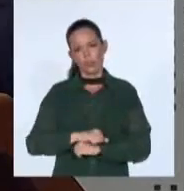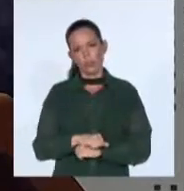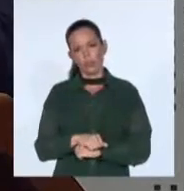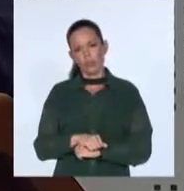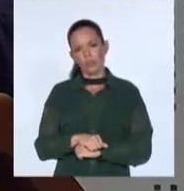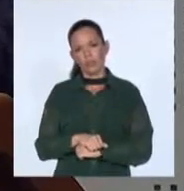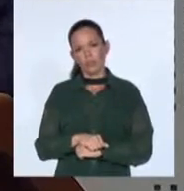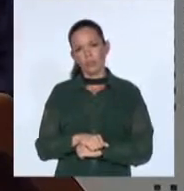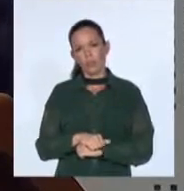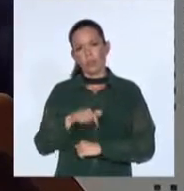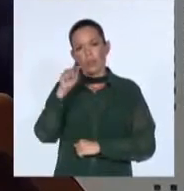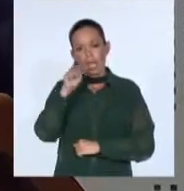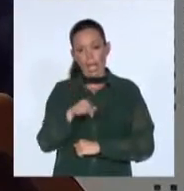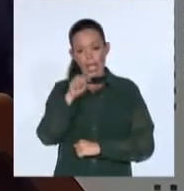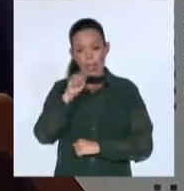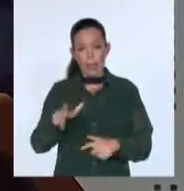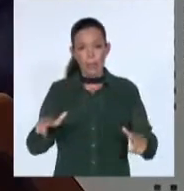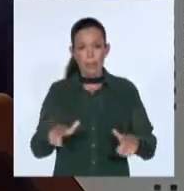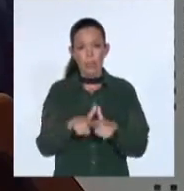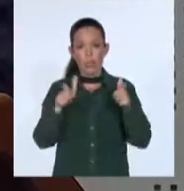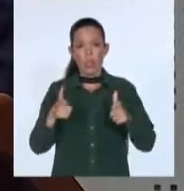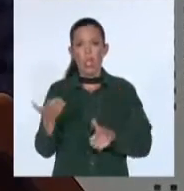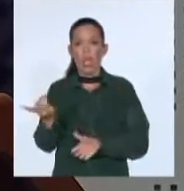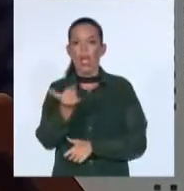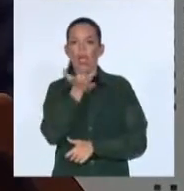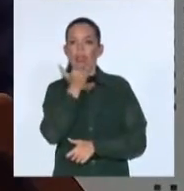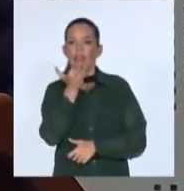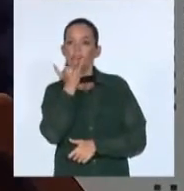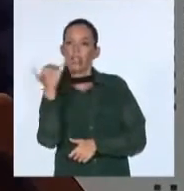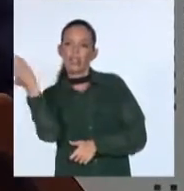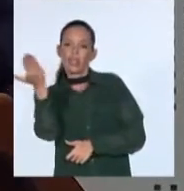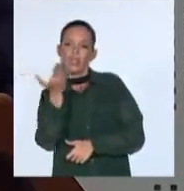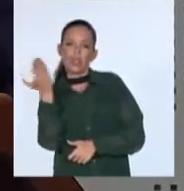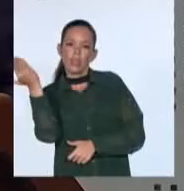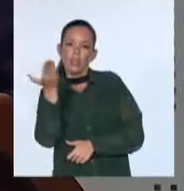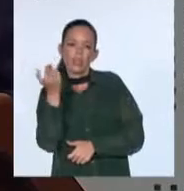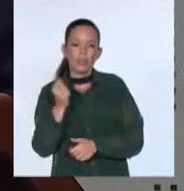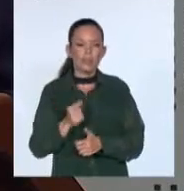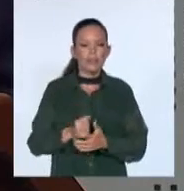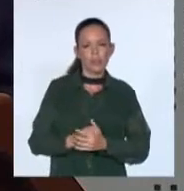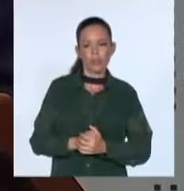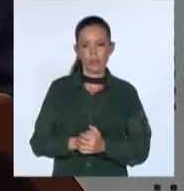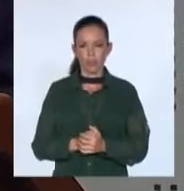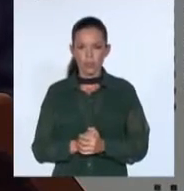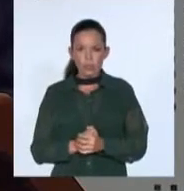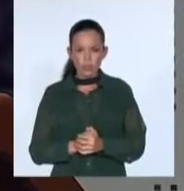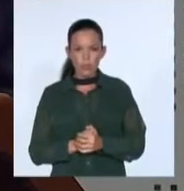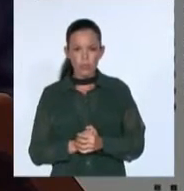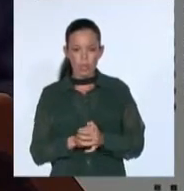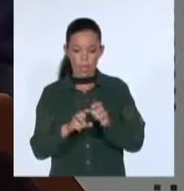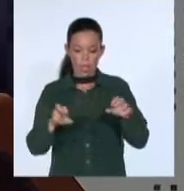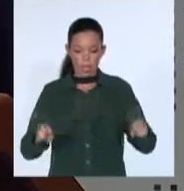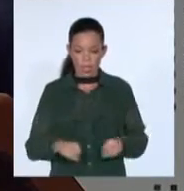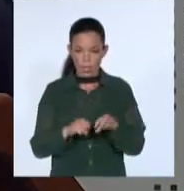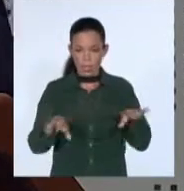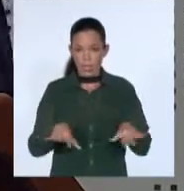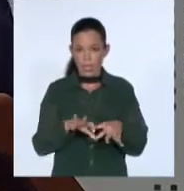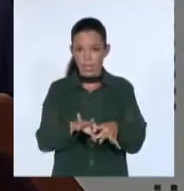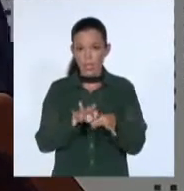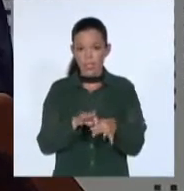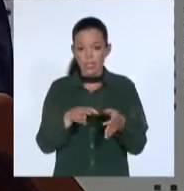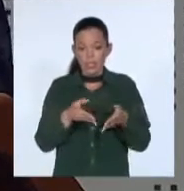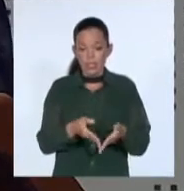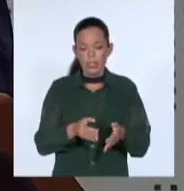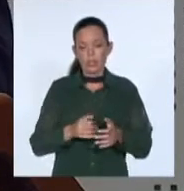padece el cambio climático, la crisis climática, como bien dijo Mía Mondlane hace un rato, no es posible que allí